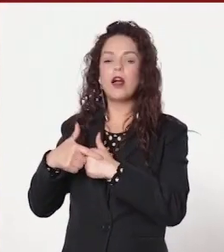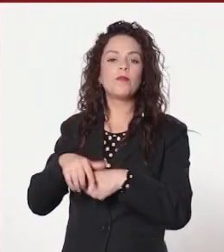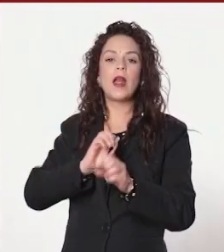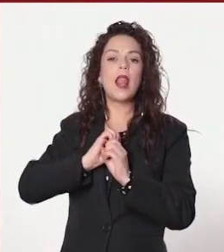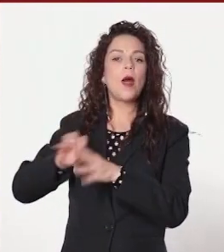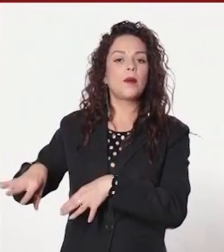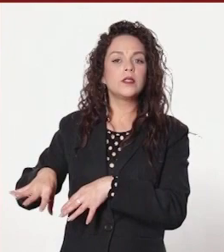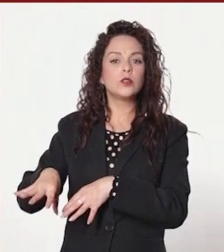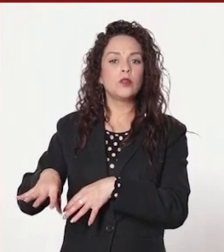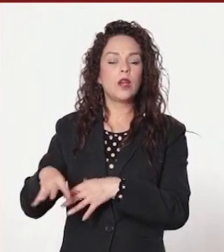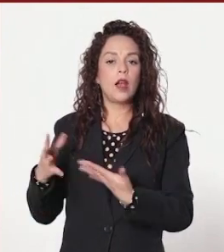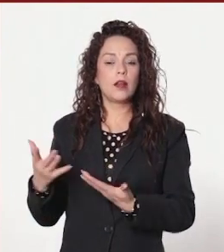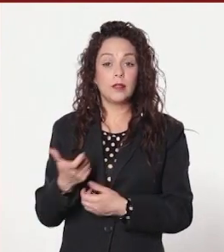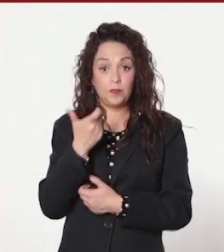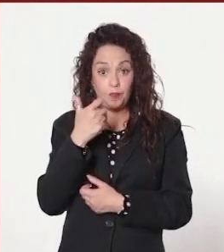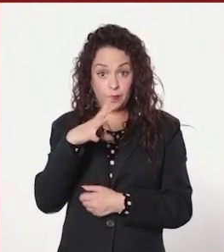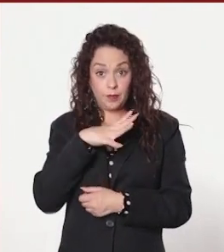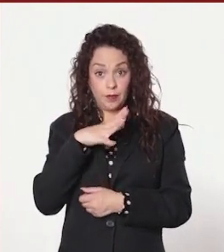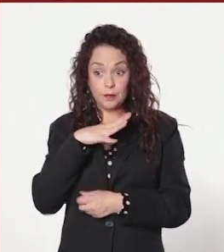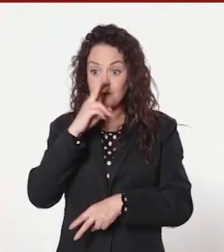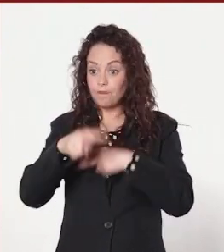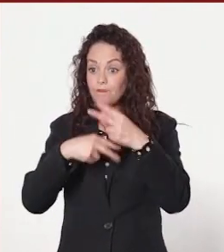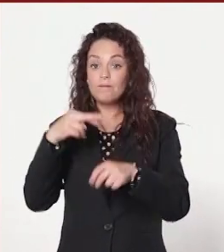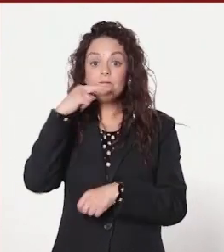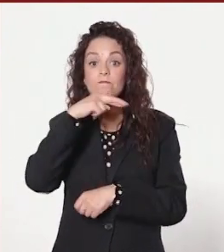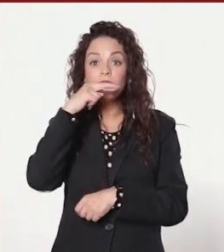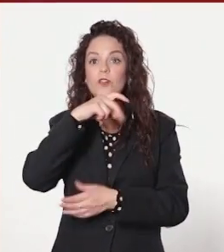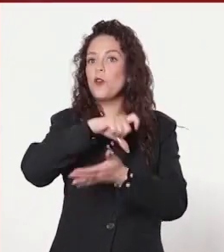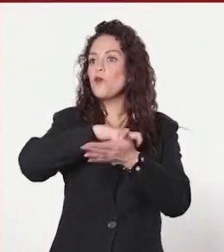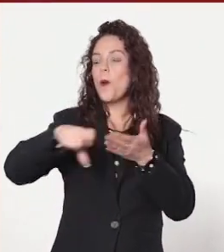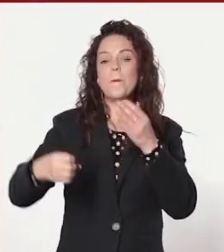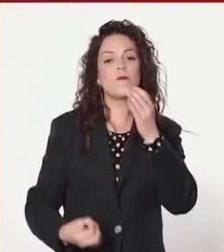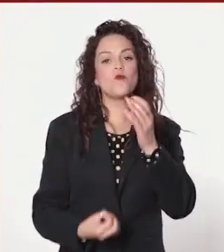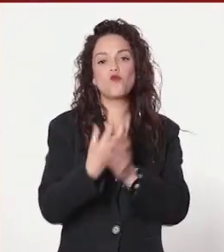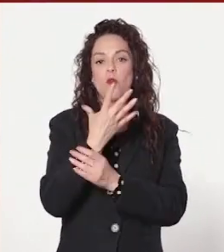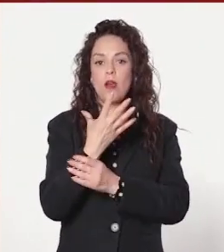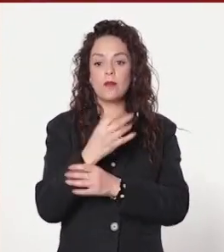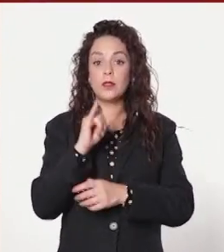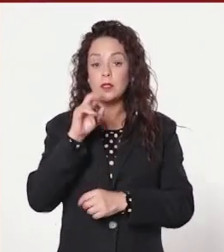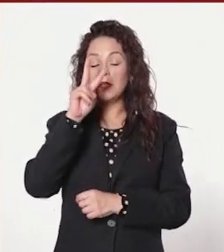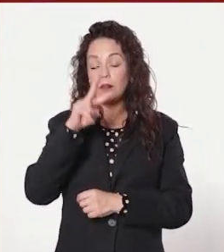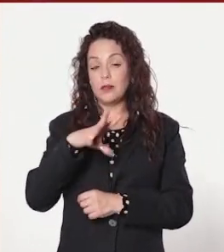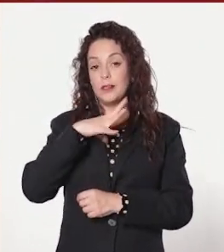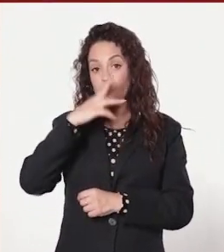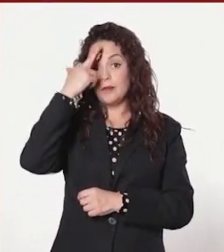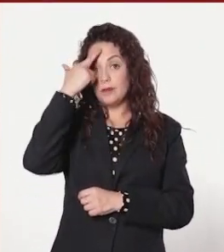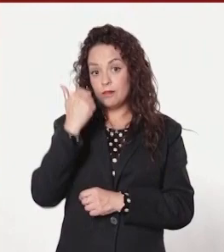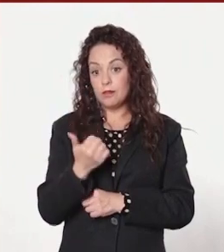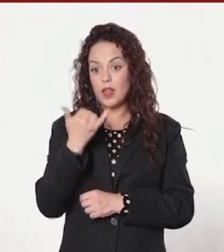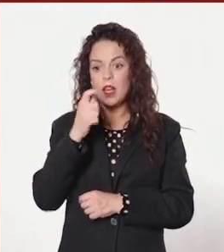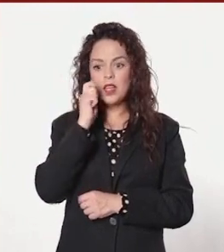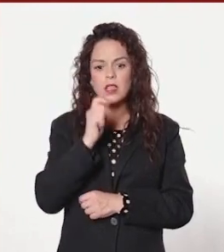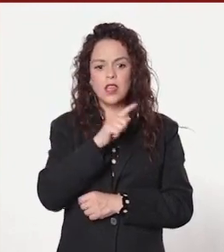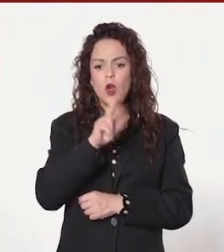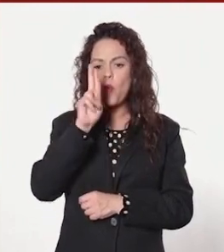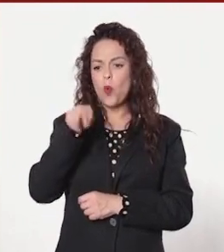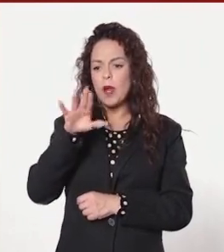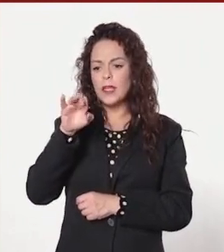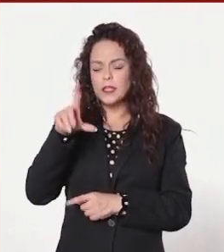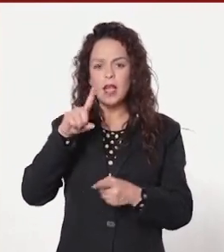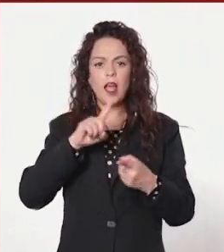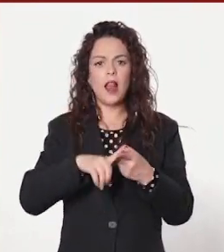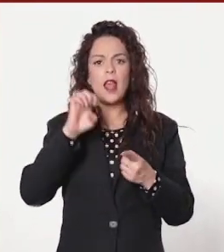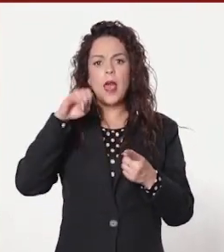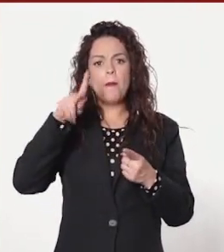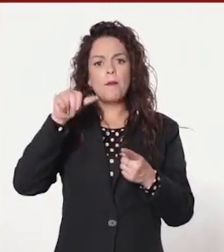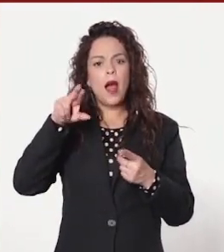el dinero, vamos y corriendo a la tienda y compramos el nuevo. Es cierto, Matías, y no se diga de empaques, uniceles, que estando